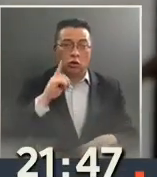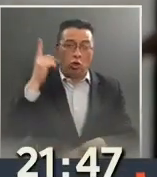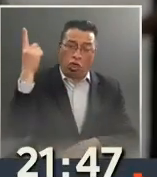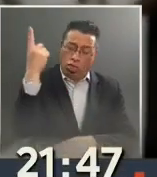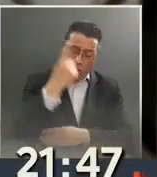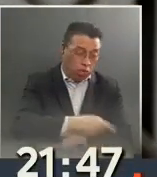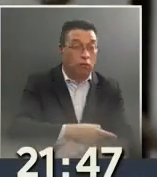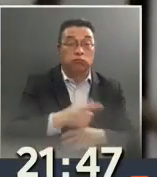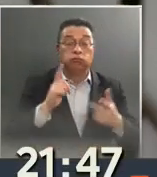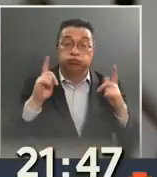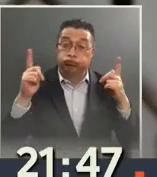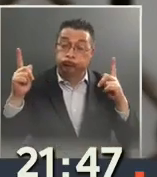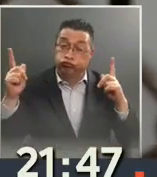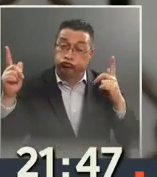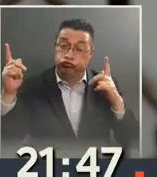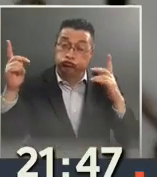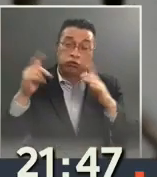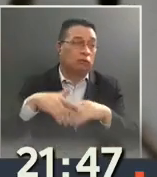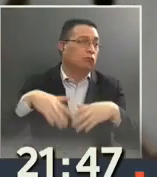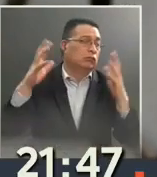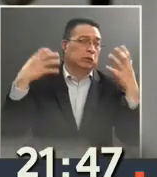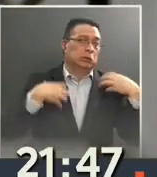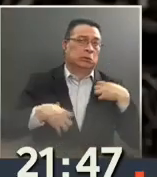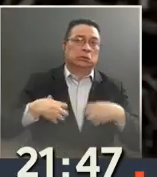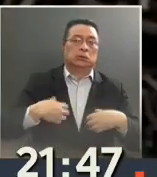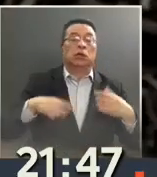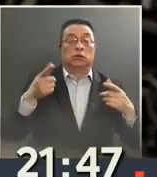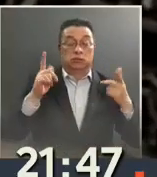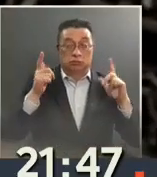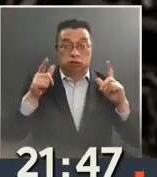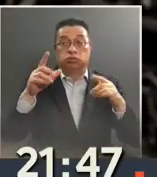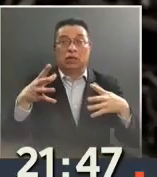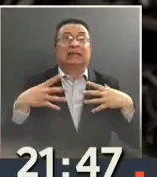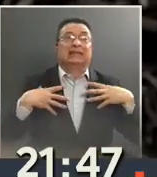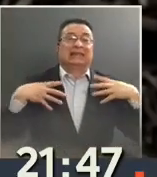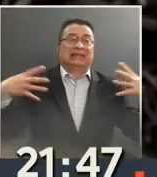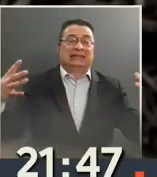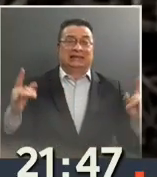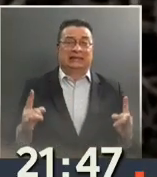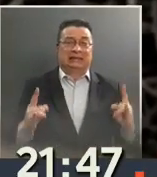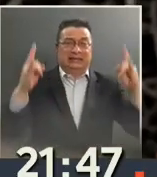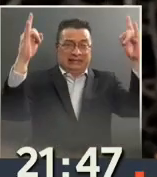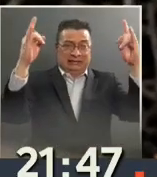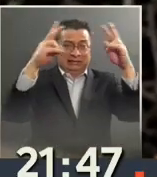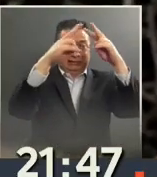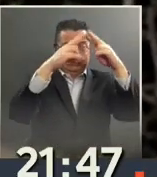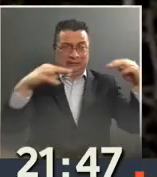proyecto de esta envergadura, donde hay unas tremendas torres,